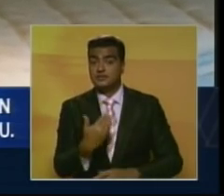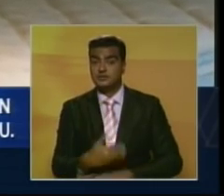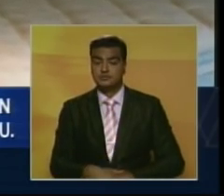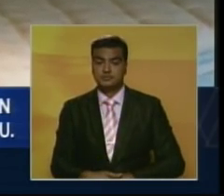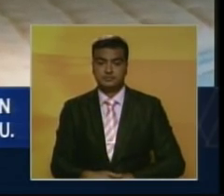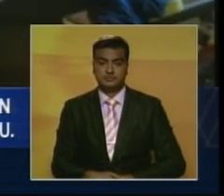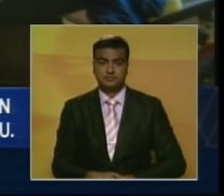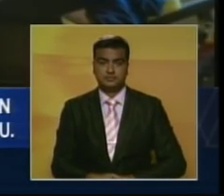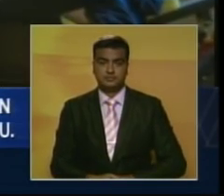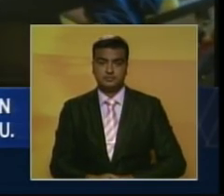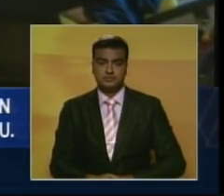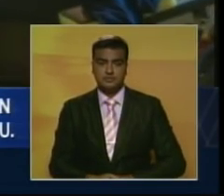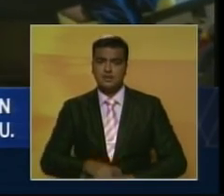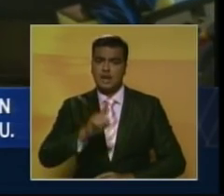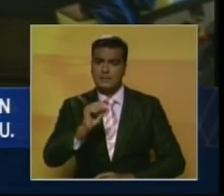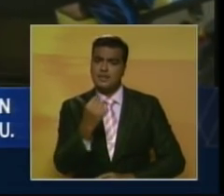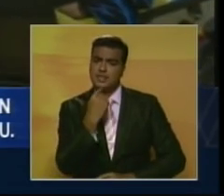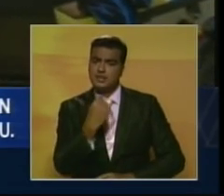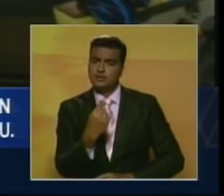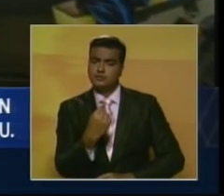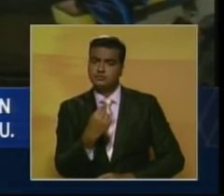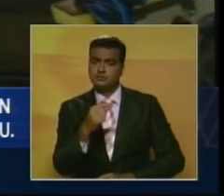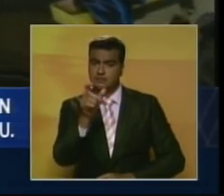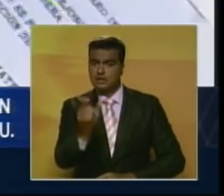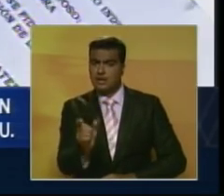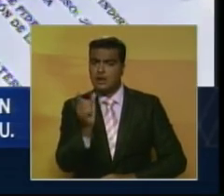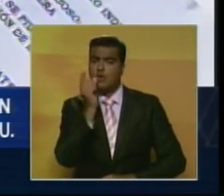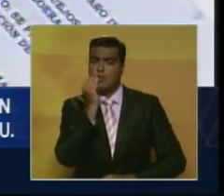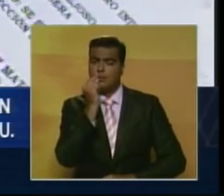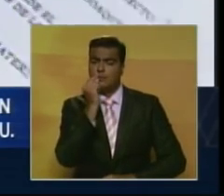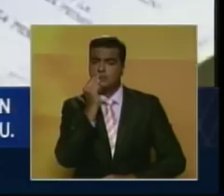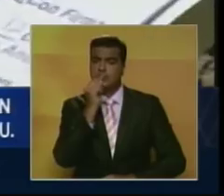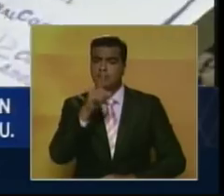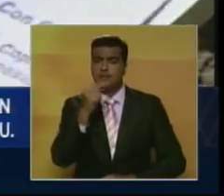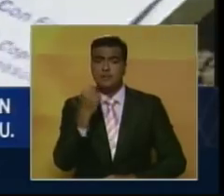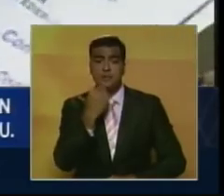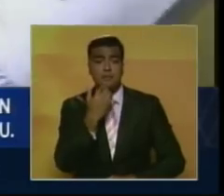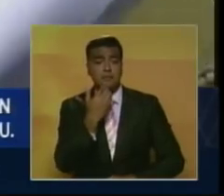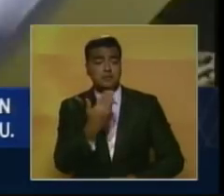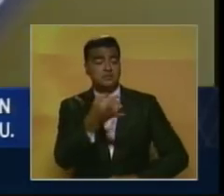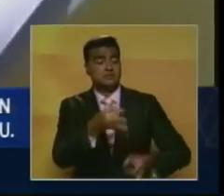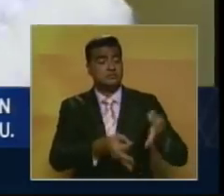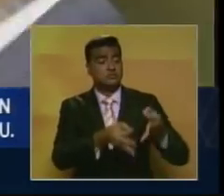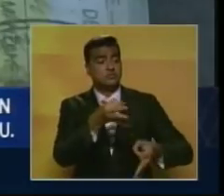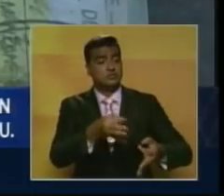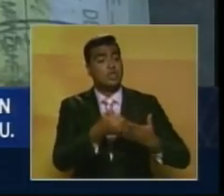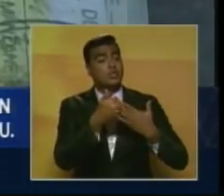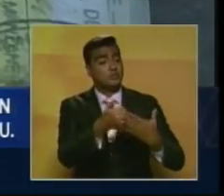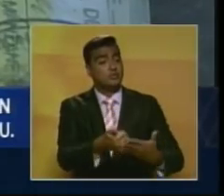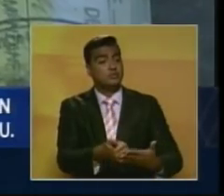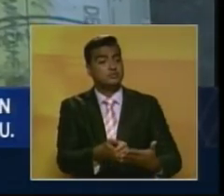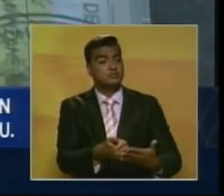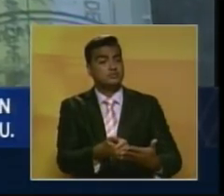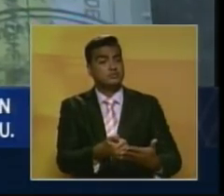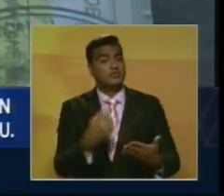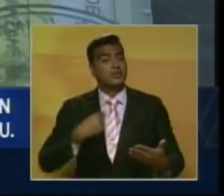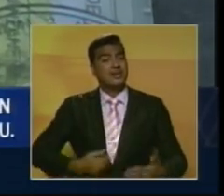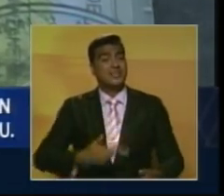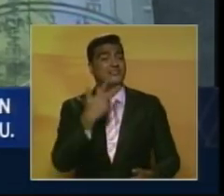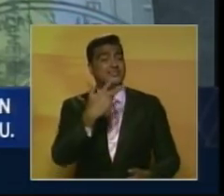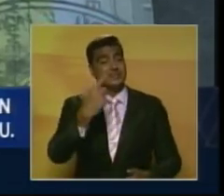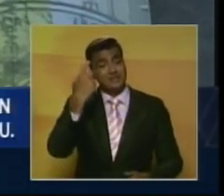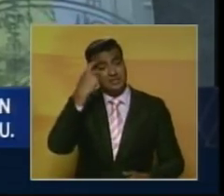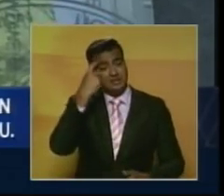La Procuraduría también precisó que el Chapo tendrá la posibilidad de recurrir a un juicio de amparo y contará con 3 días